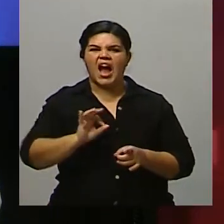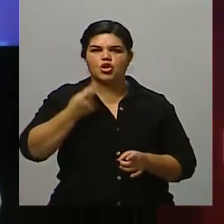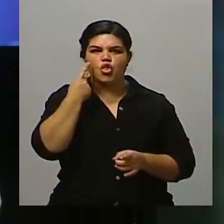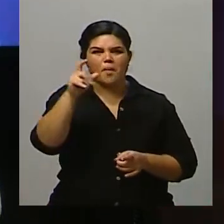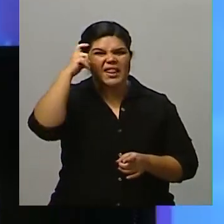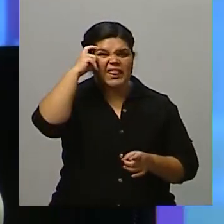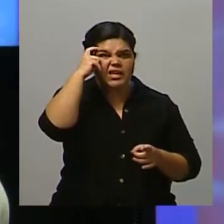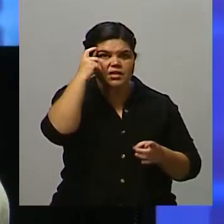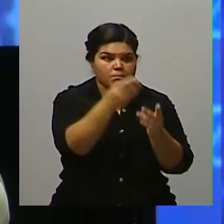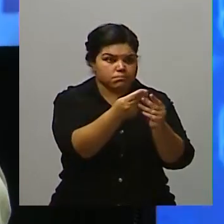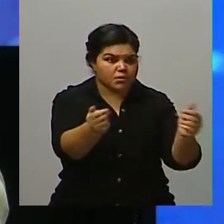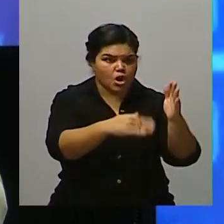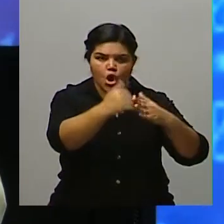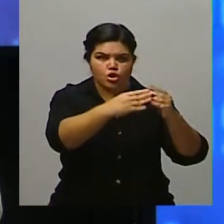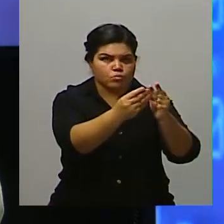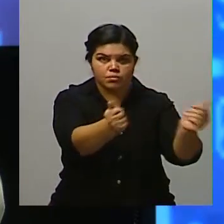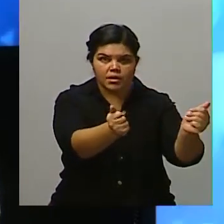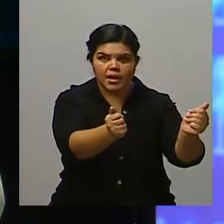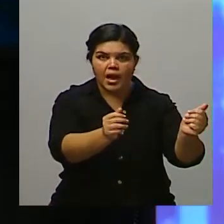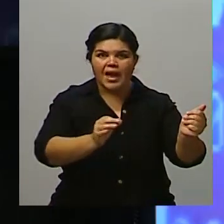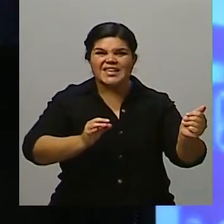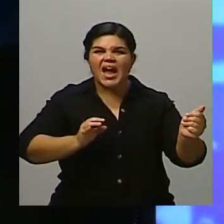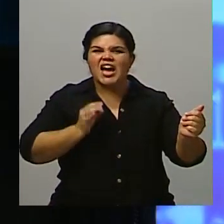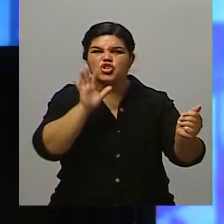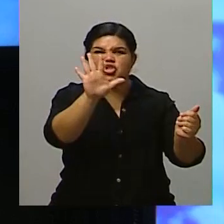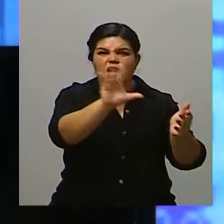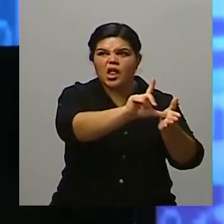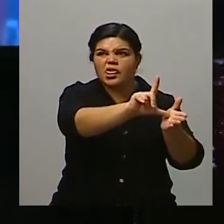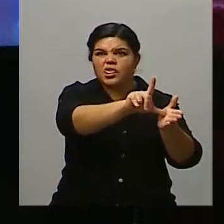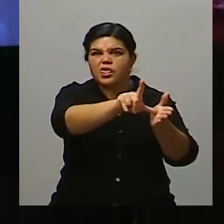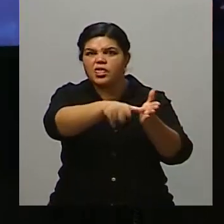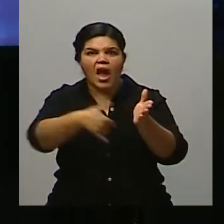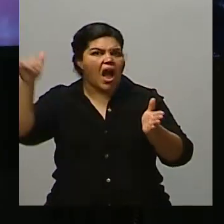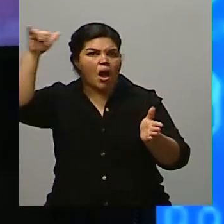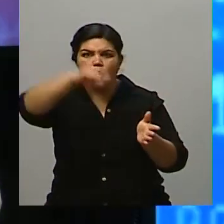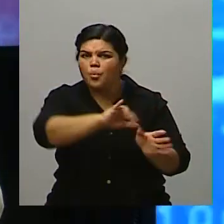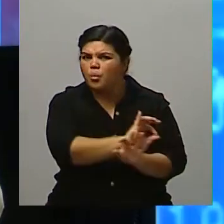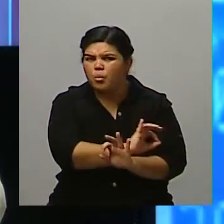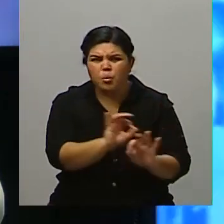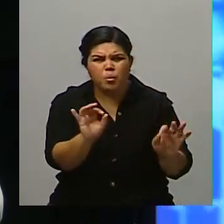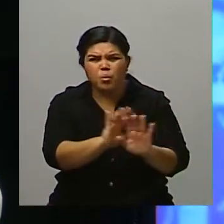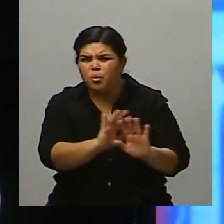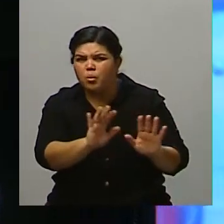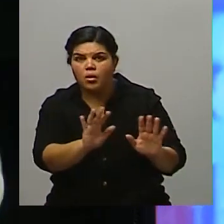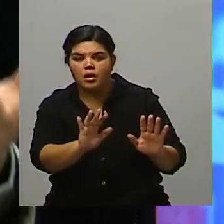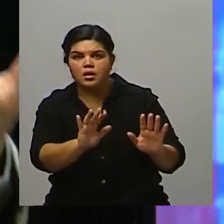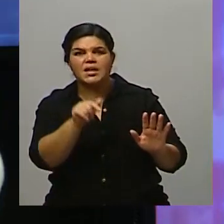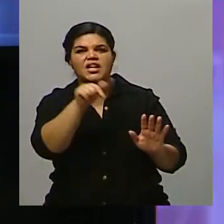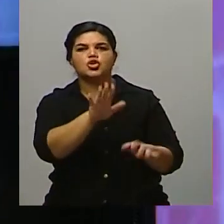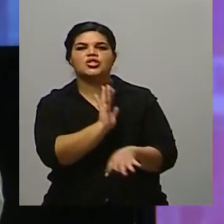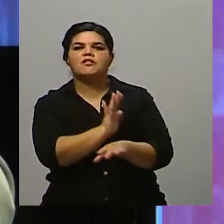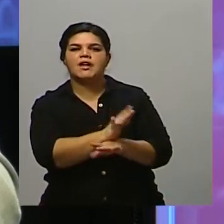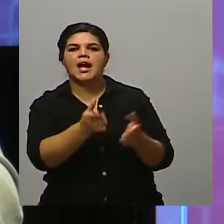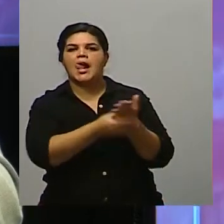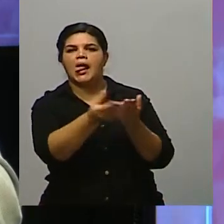uso hasta 2015. Muchos dijeron que ni siquiera era necesario, sus detractores hablaban de que no era necesario, habiendo aeropuertos por ruta a